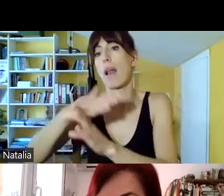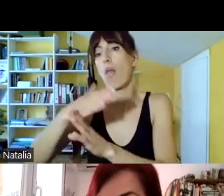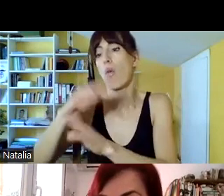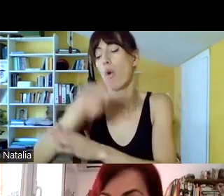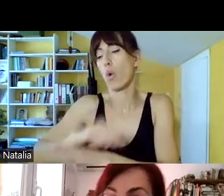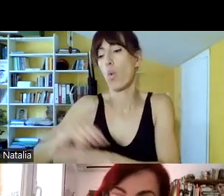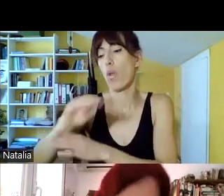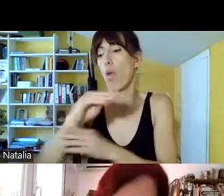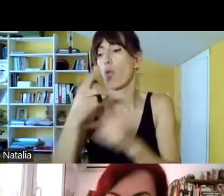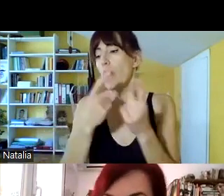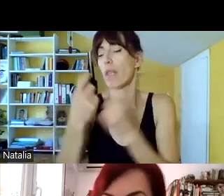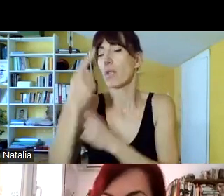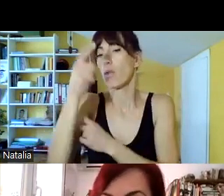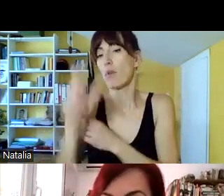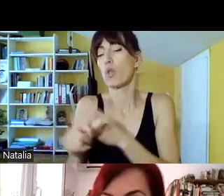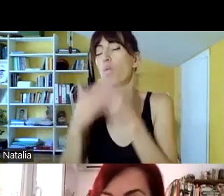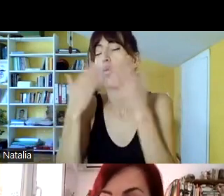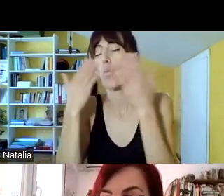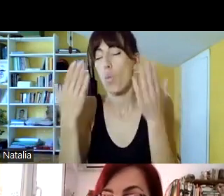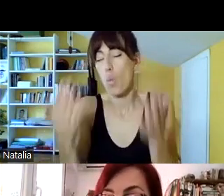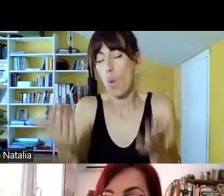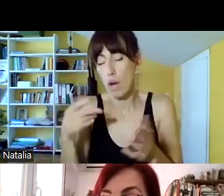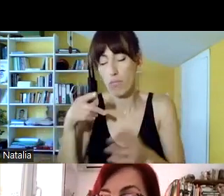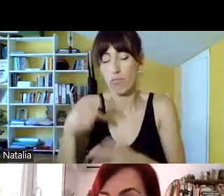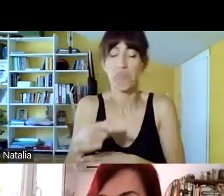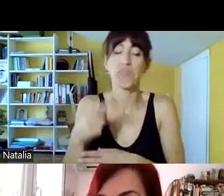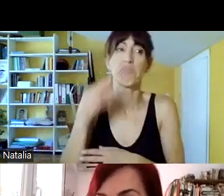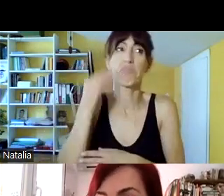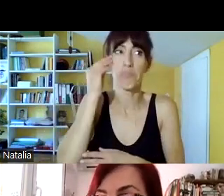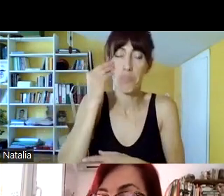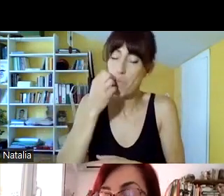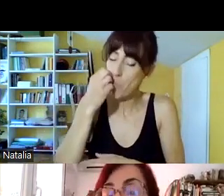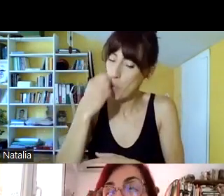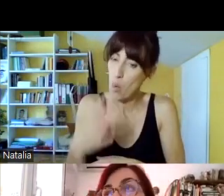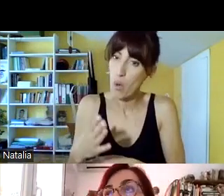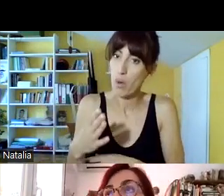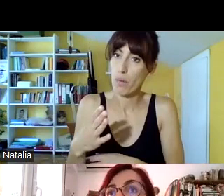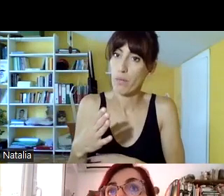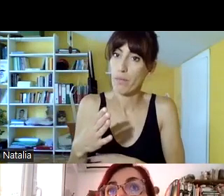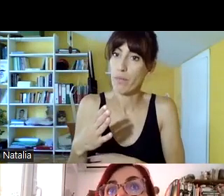una persona, y esto potencialmente es bueno porque puede